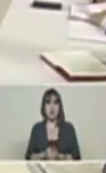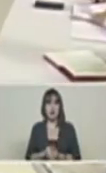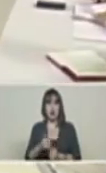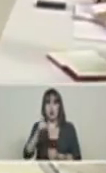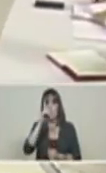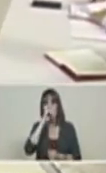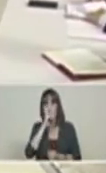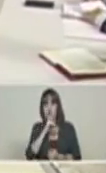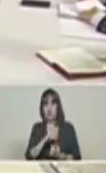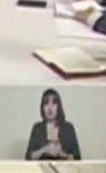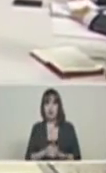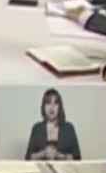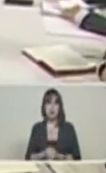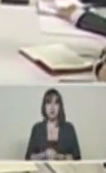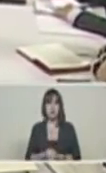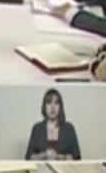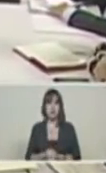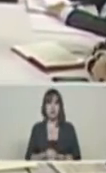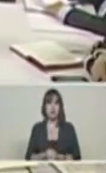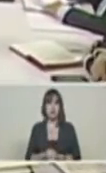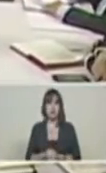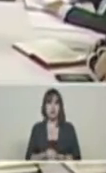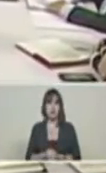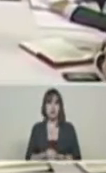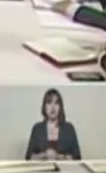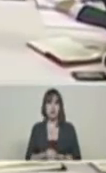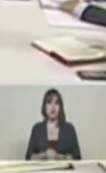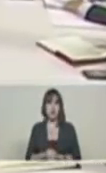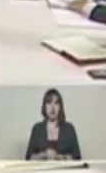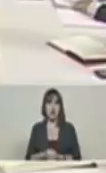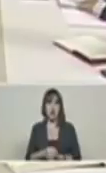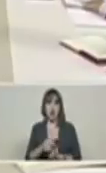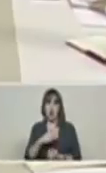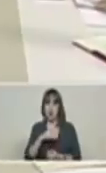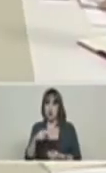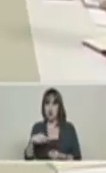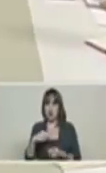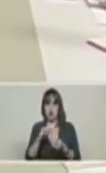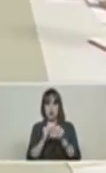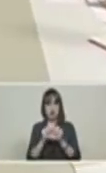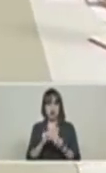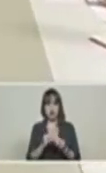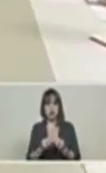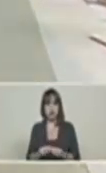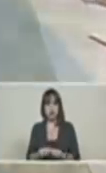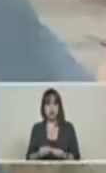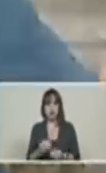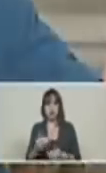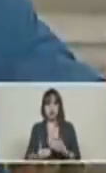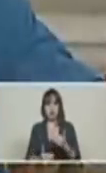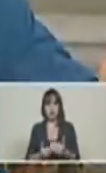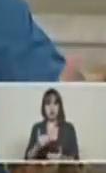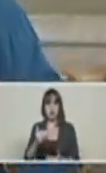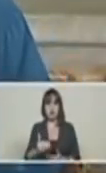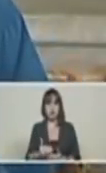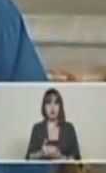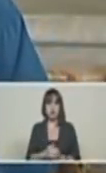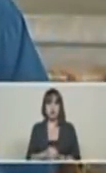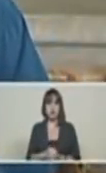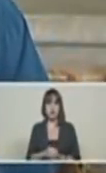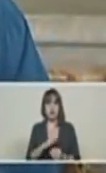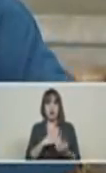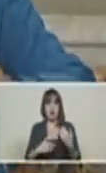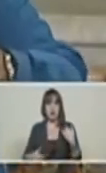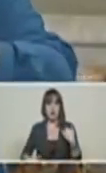año y vamos a ir perfeccionando durante este año, compañero, vicepresidente